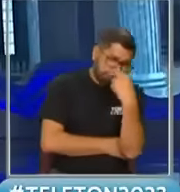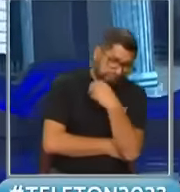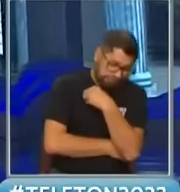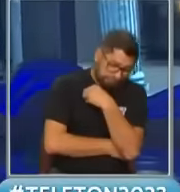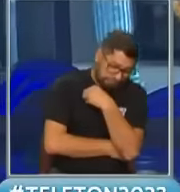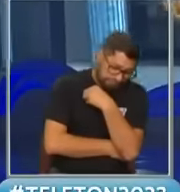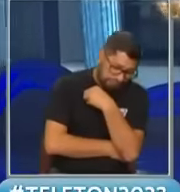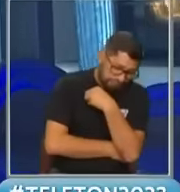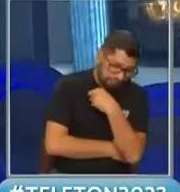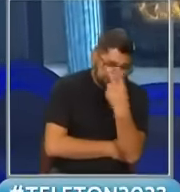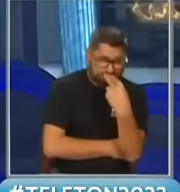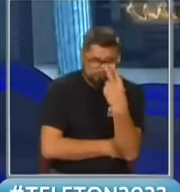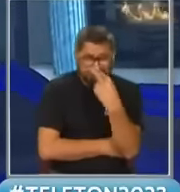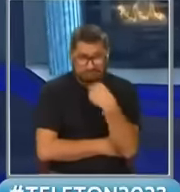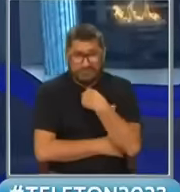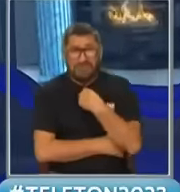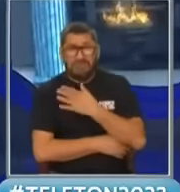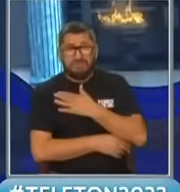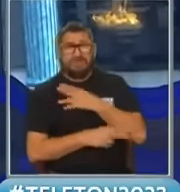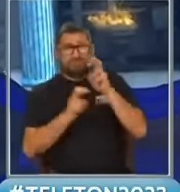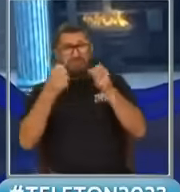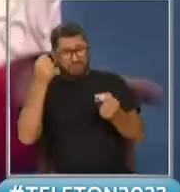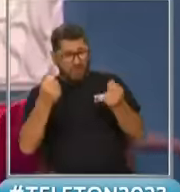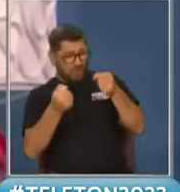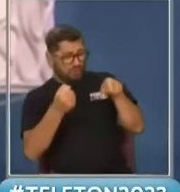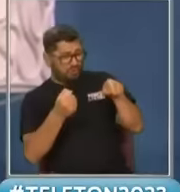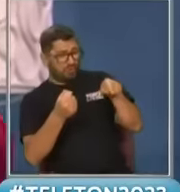venía en mi camioneta.